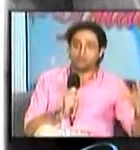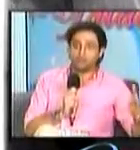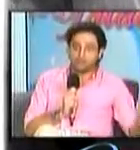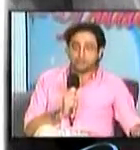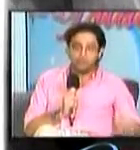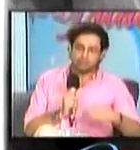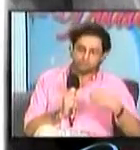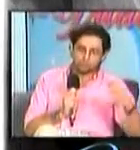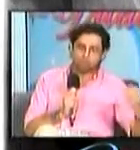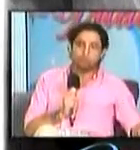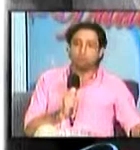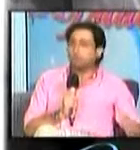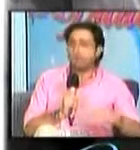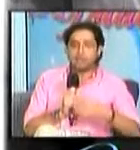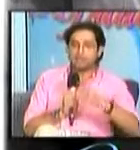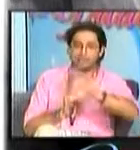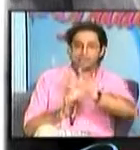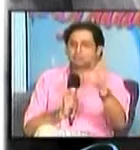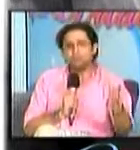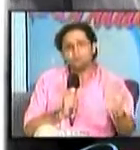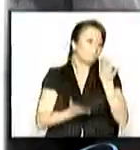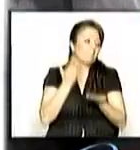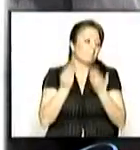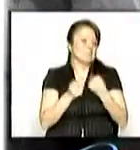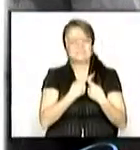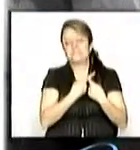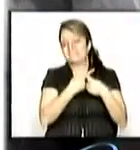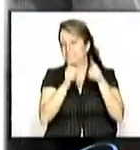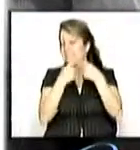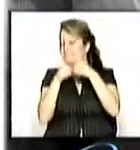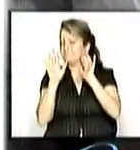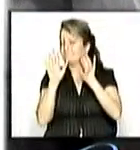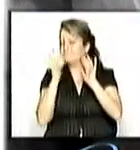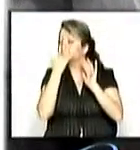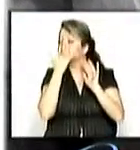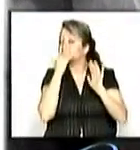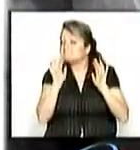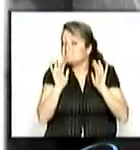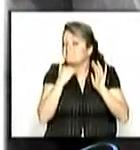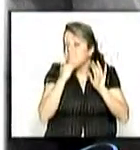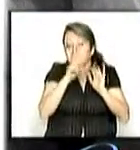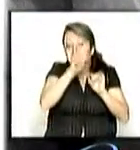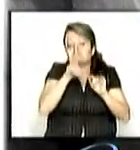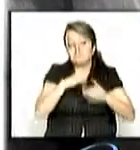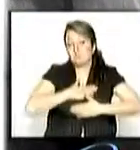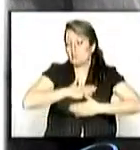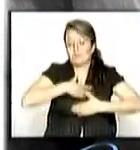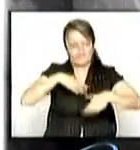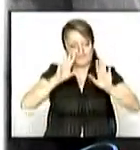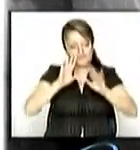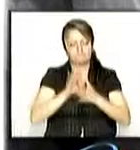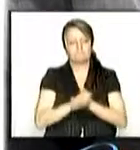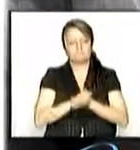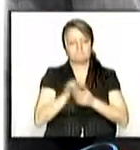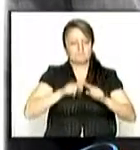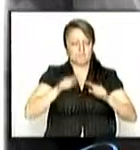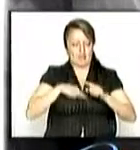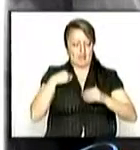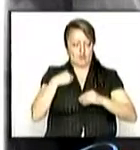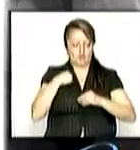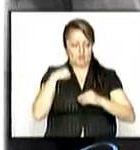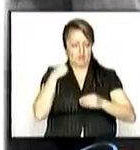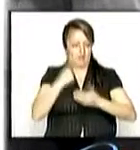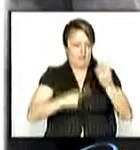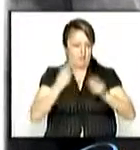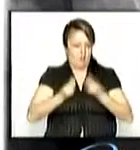de Crohn, etcétera, etcétera. Hay muchos diagnósticos a nivel gastrointestinal. ¿Qué hacemos nosotros?